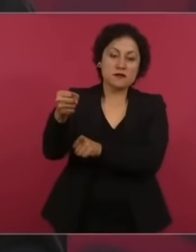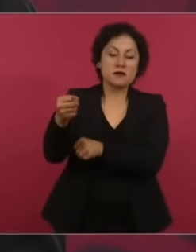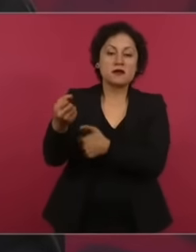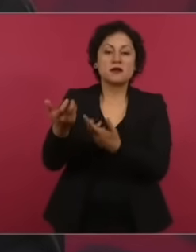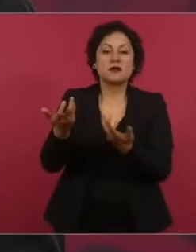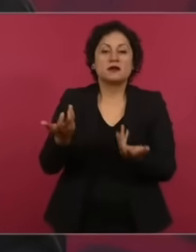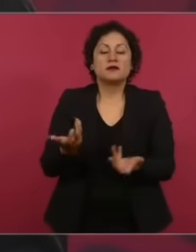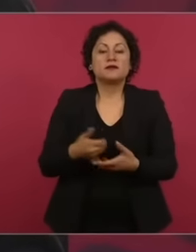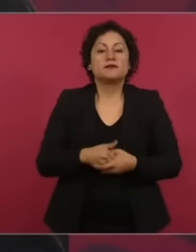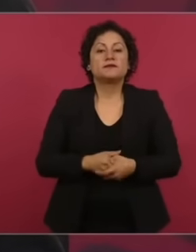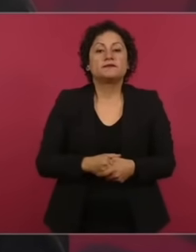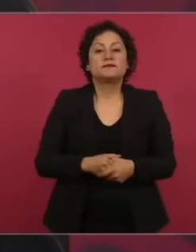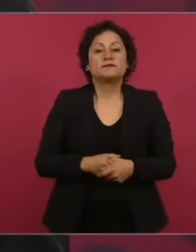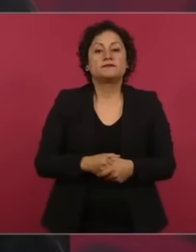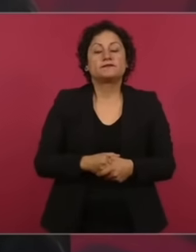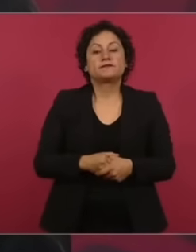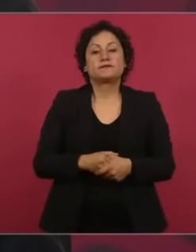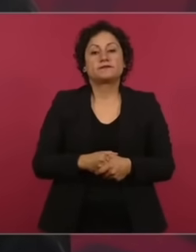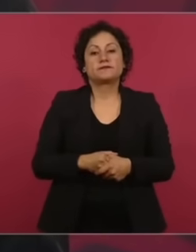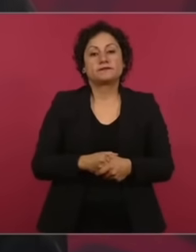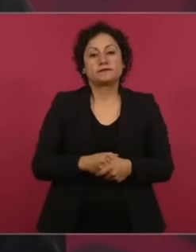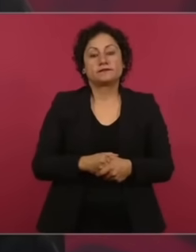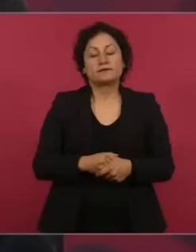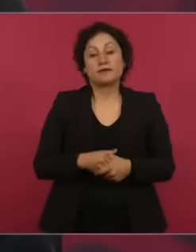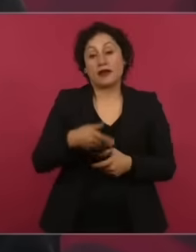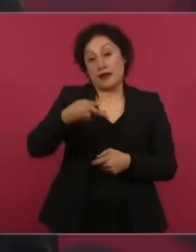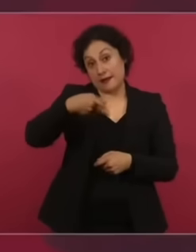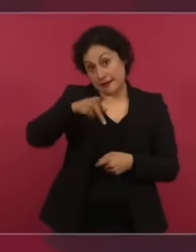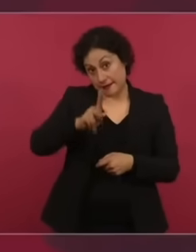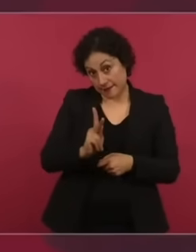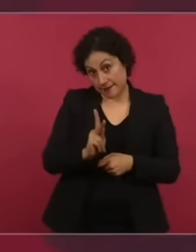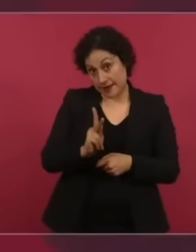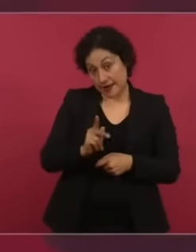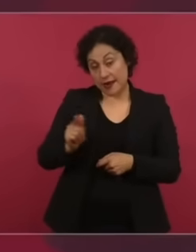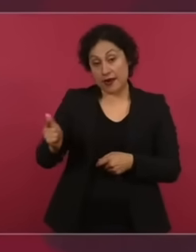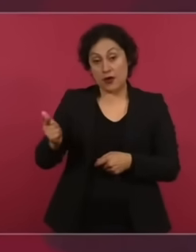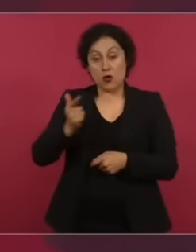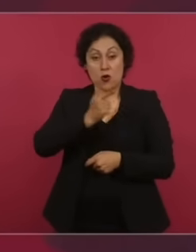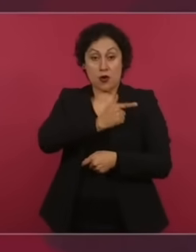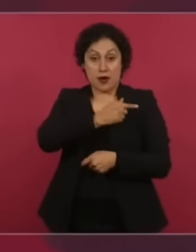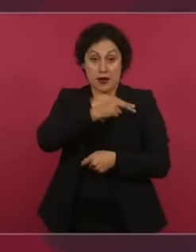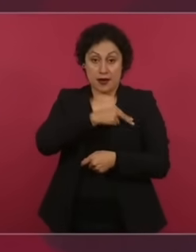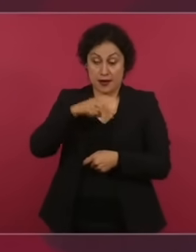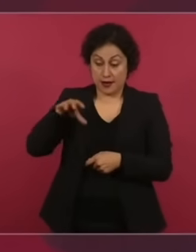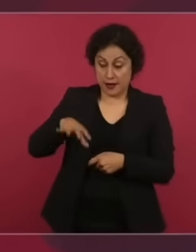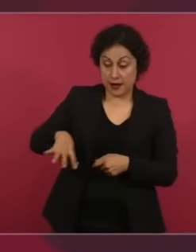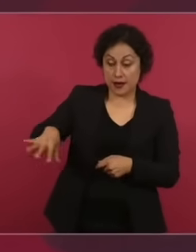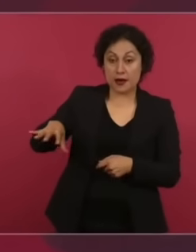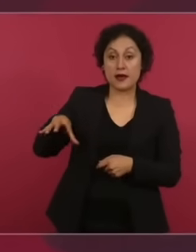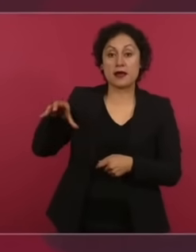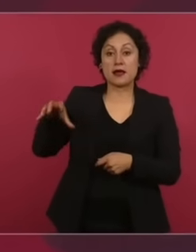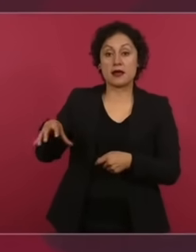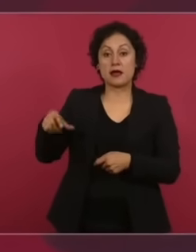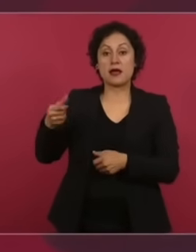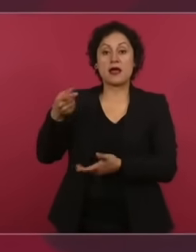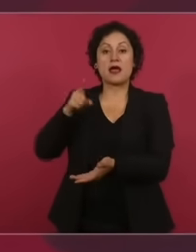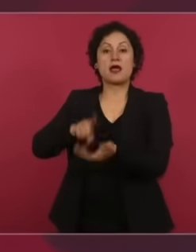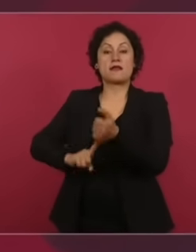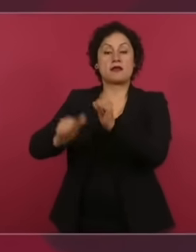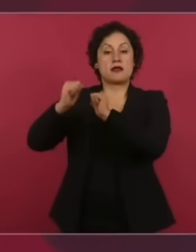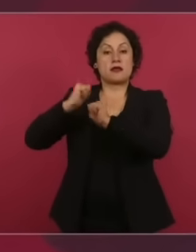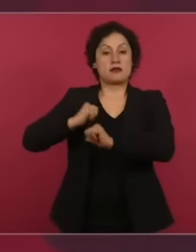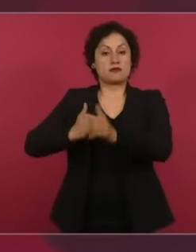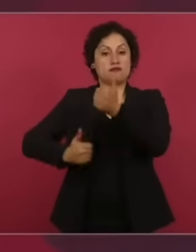y los de la Guardia Nacional y un teniente coronel encargado